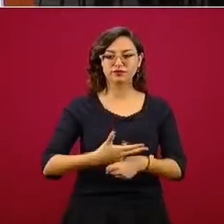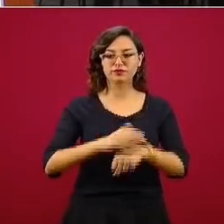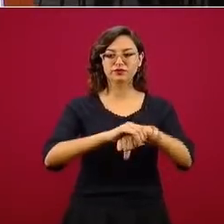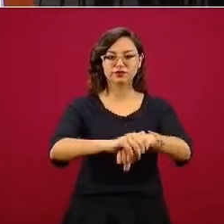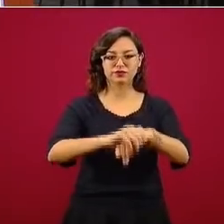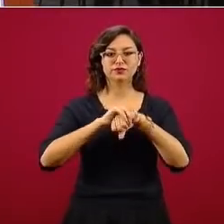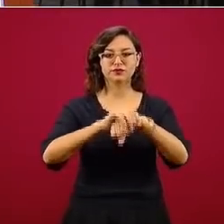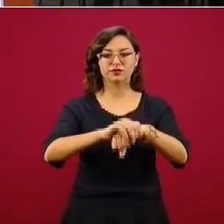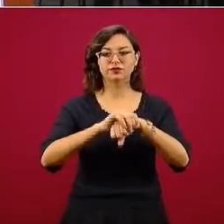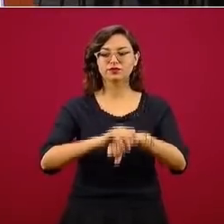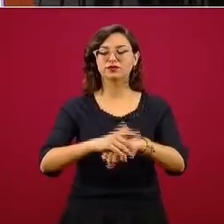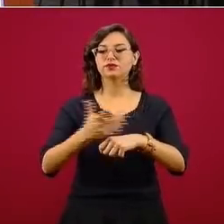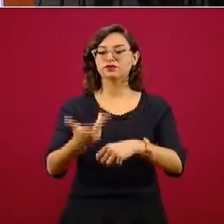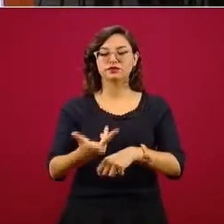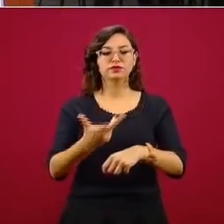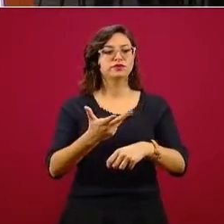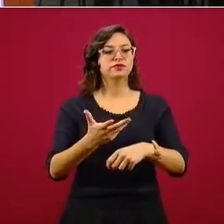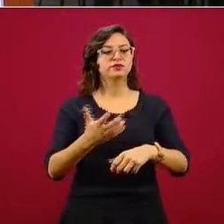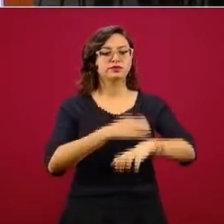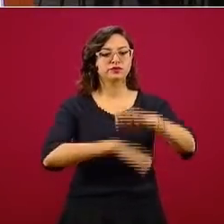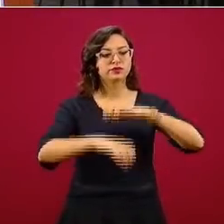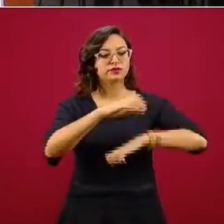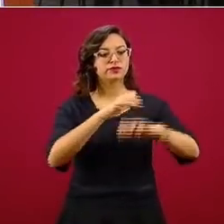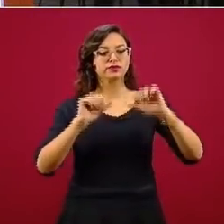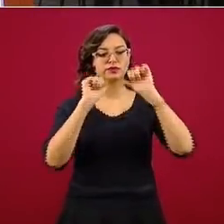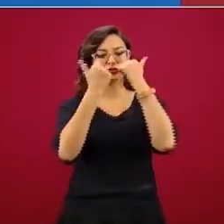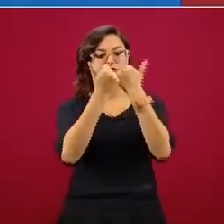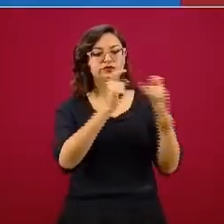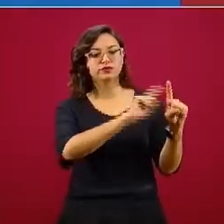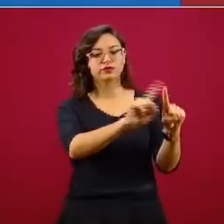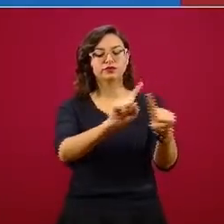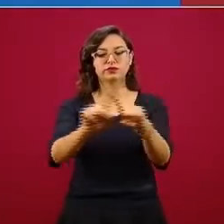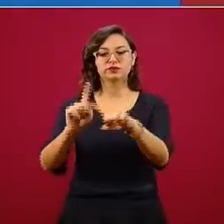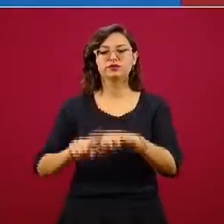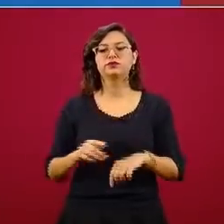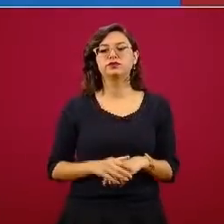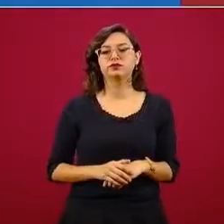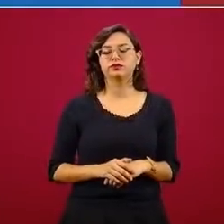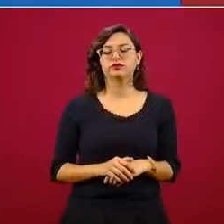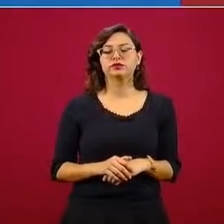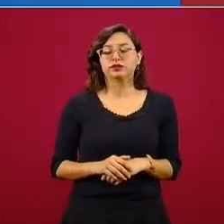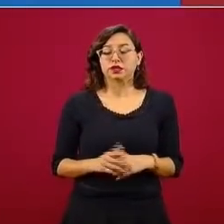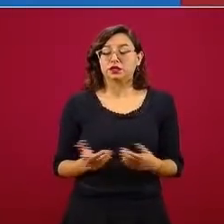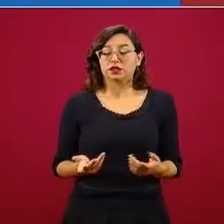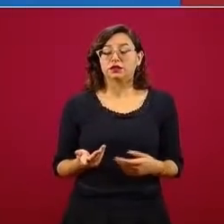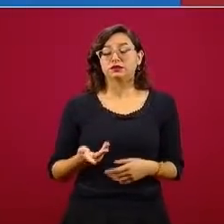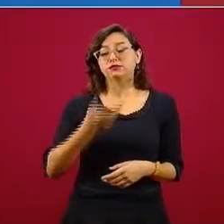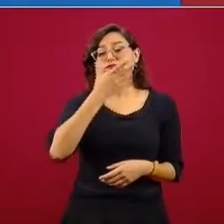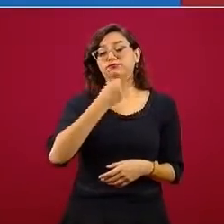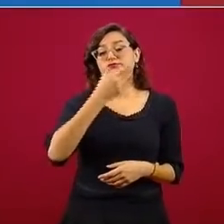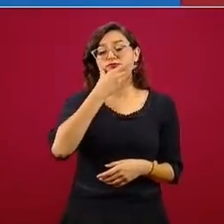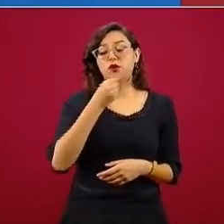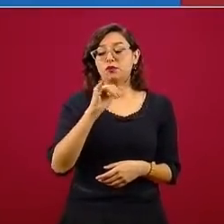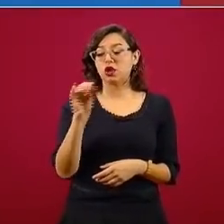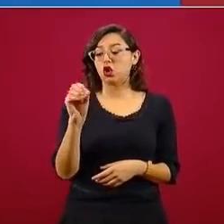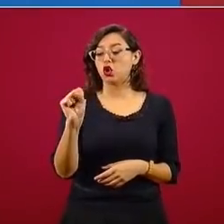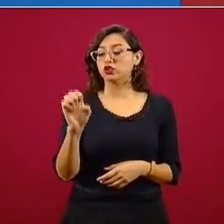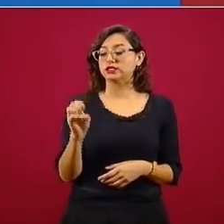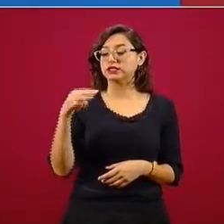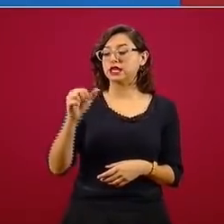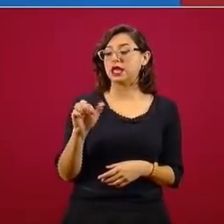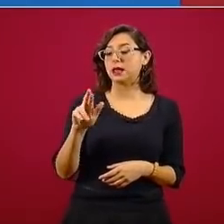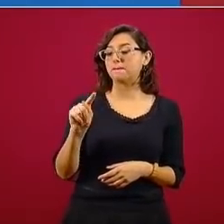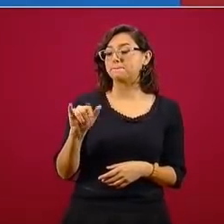amigos del consorcio, de la asociación, decía José Martí, o le atribuyen por lo menos a Martí esa frase